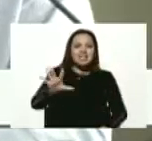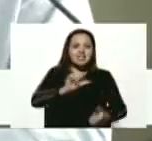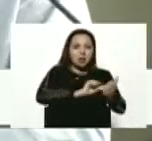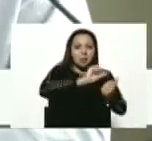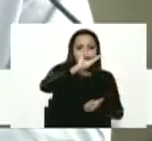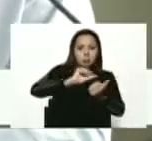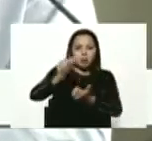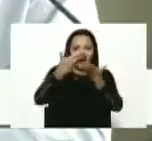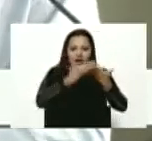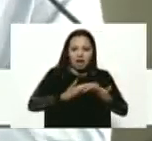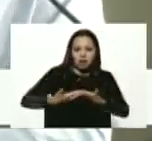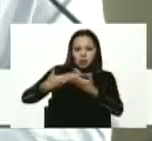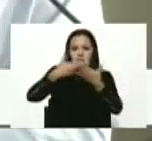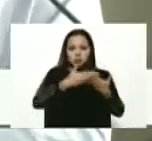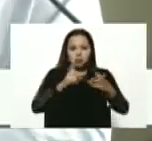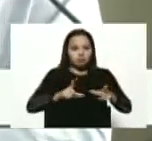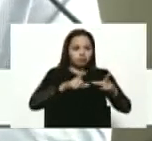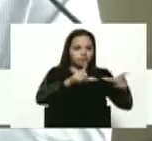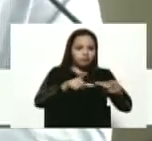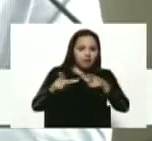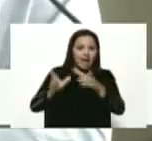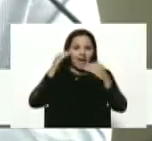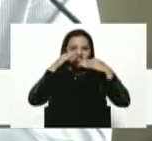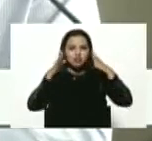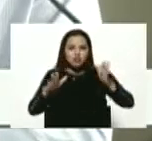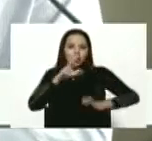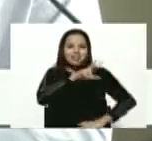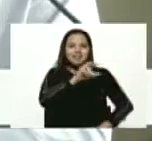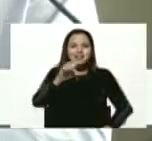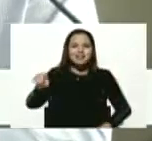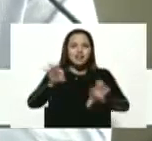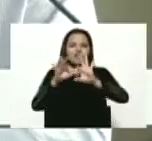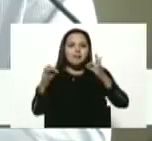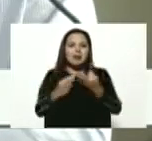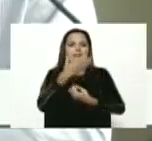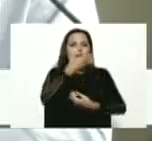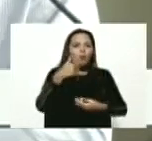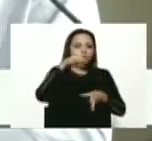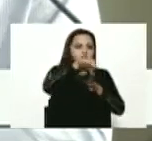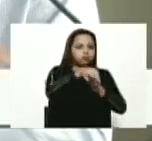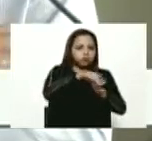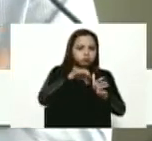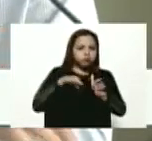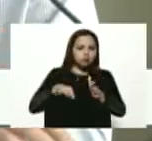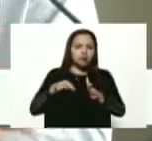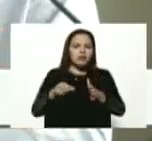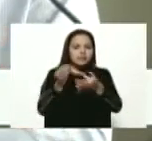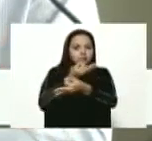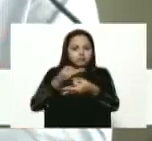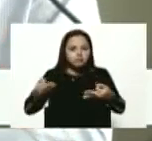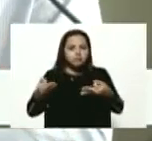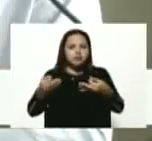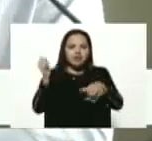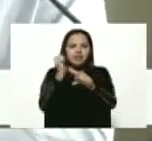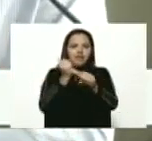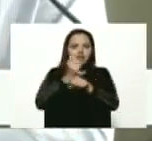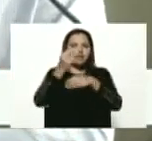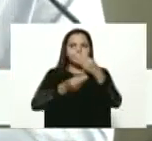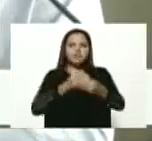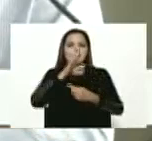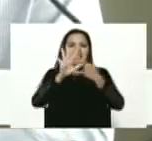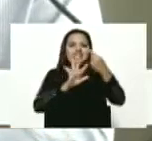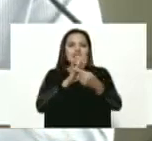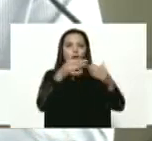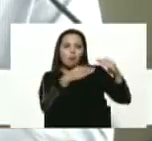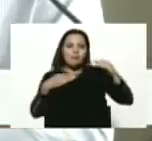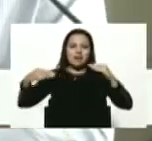que han atendido a 300 familias para el mejoramiento productivo y más eficiencia en los espacios donde tienen. 5